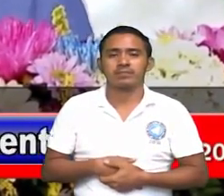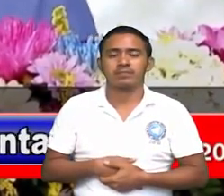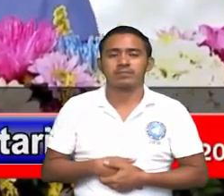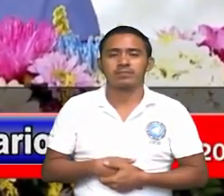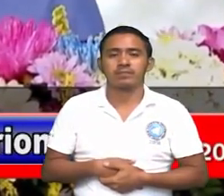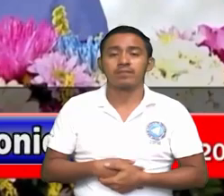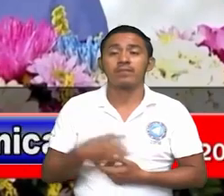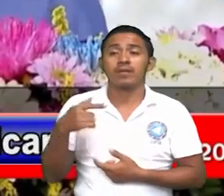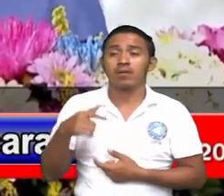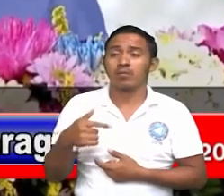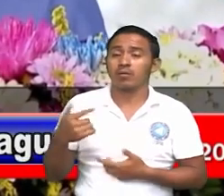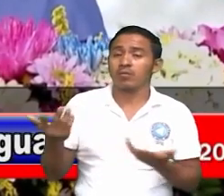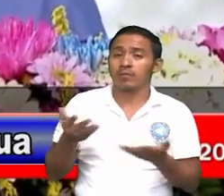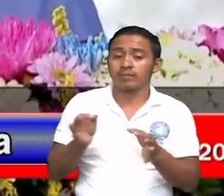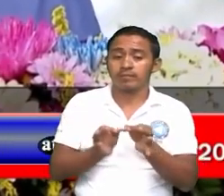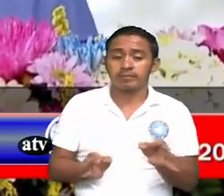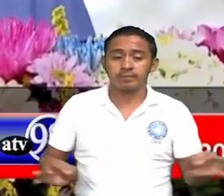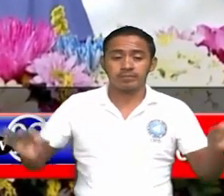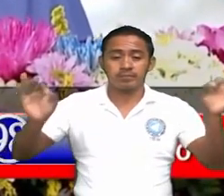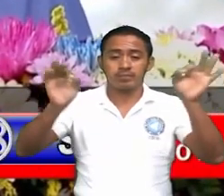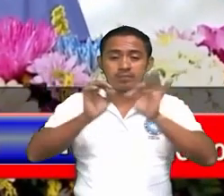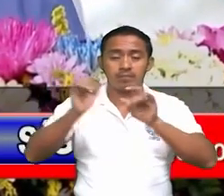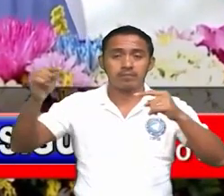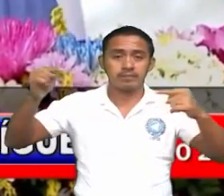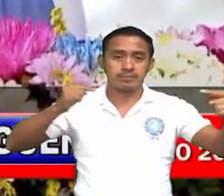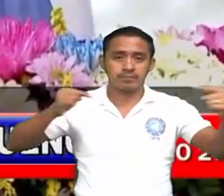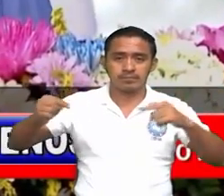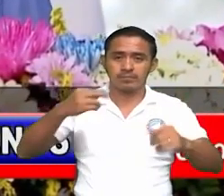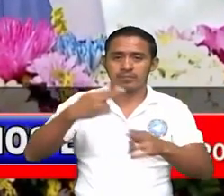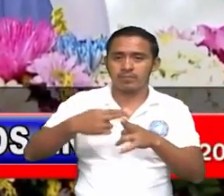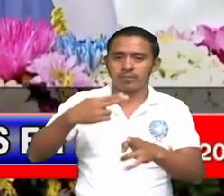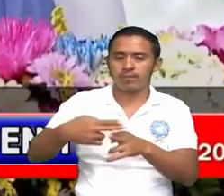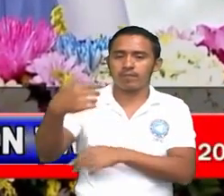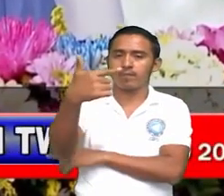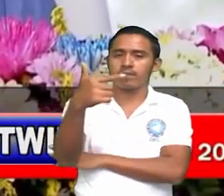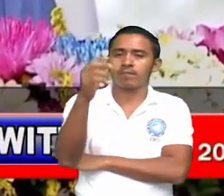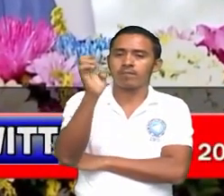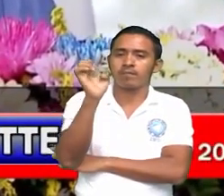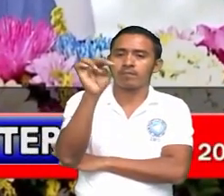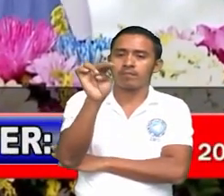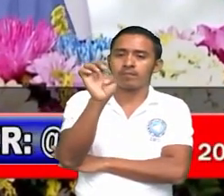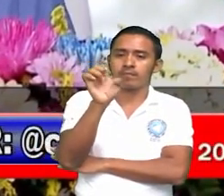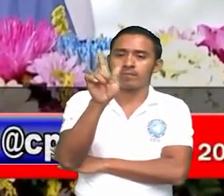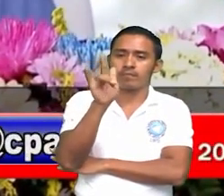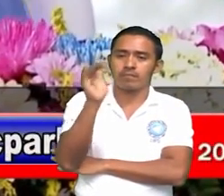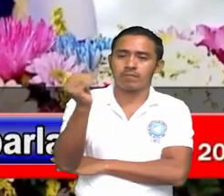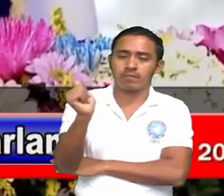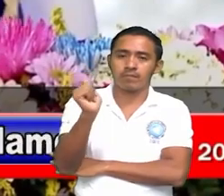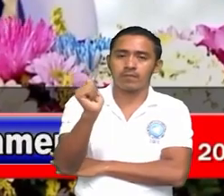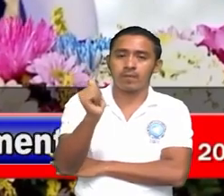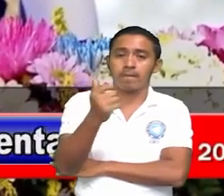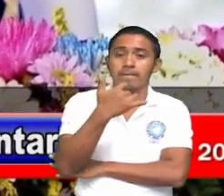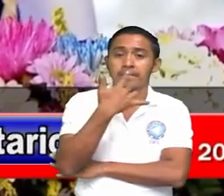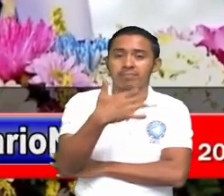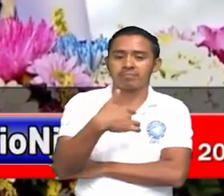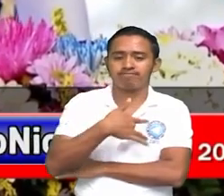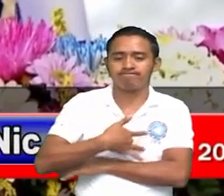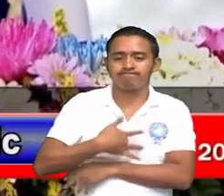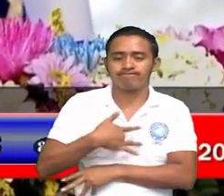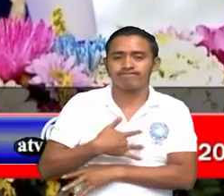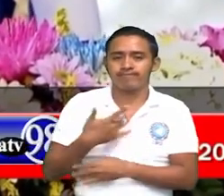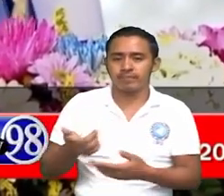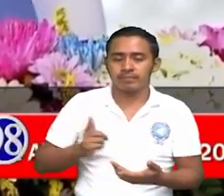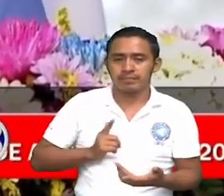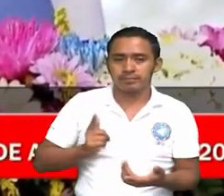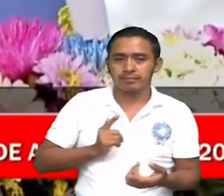El eje clave entonces que tiene esta estrategia se llama genética. Genética porque yo necesito tener